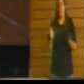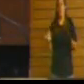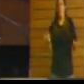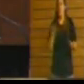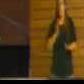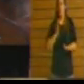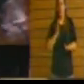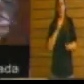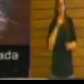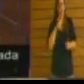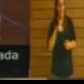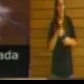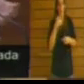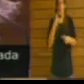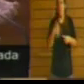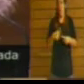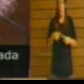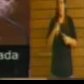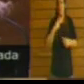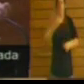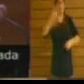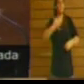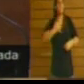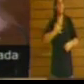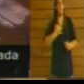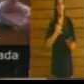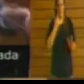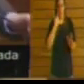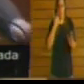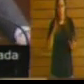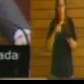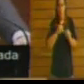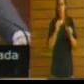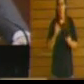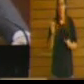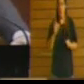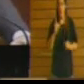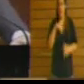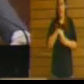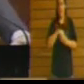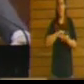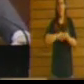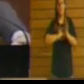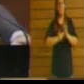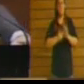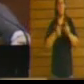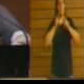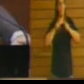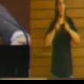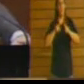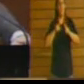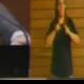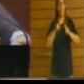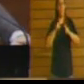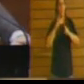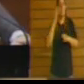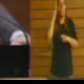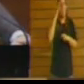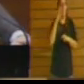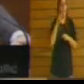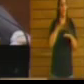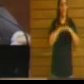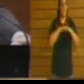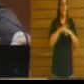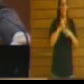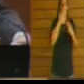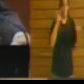una alegría. Mire, el modelo D forma parte del sistema educativo navarro y de la red, tanto pública como concertada,